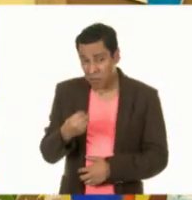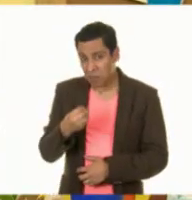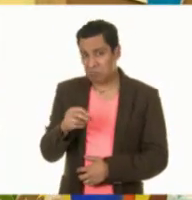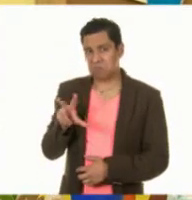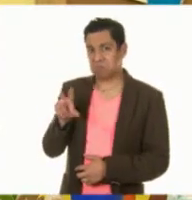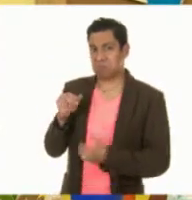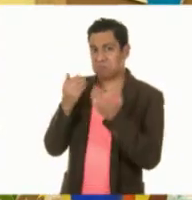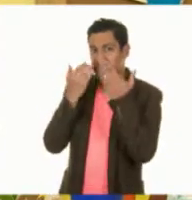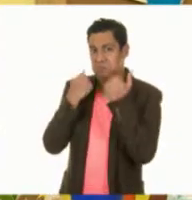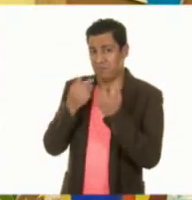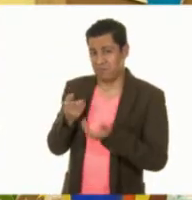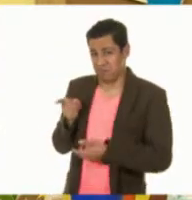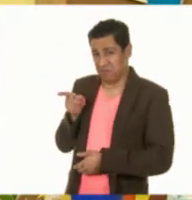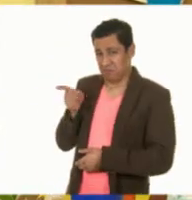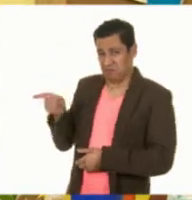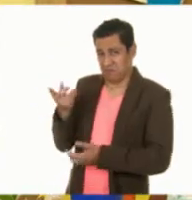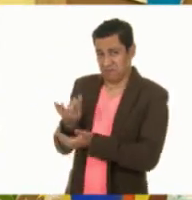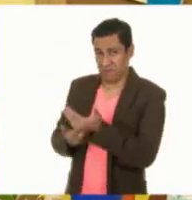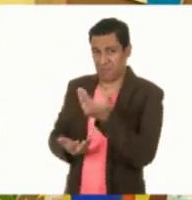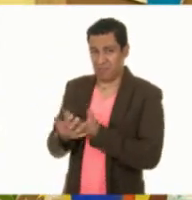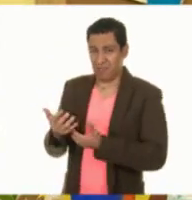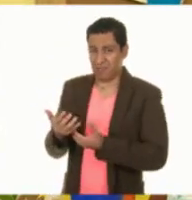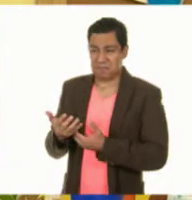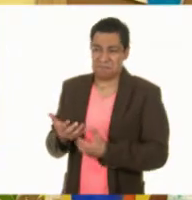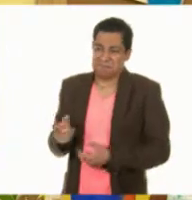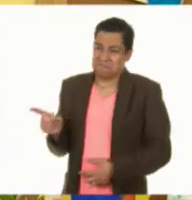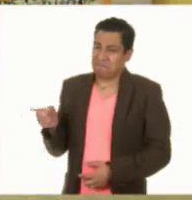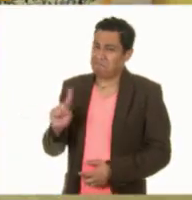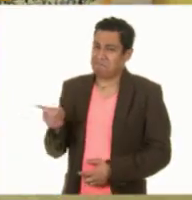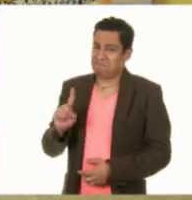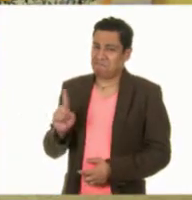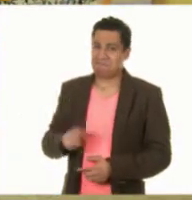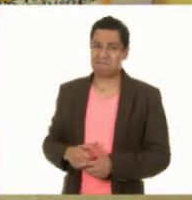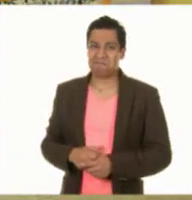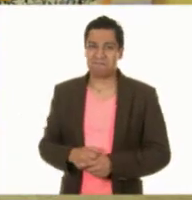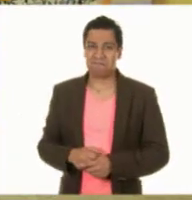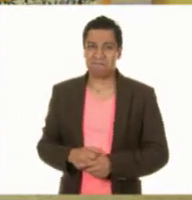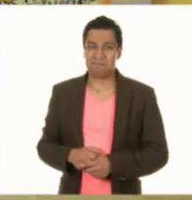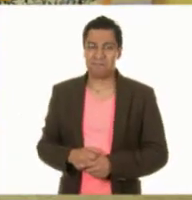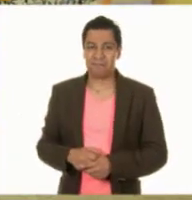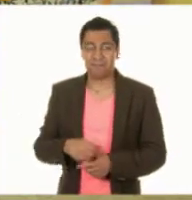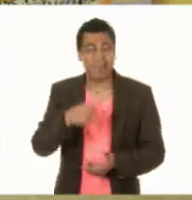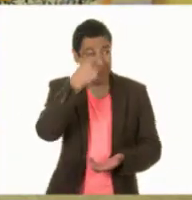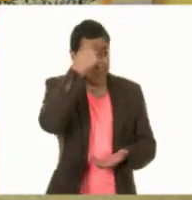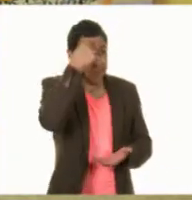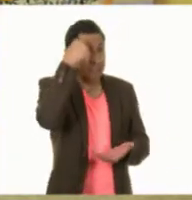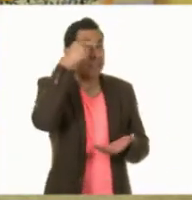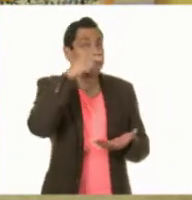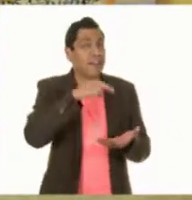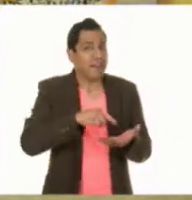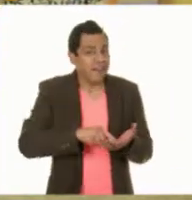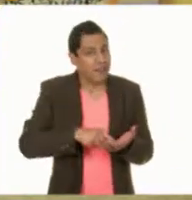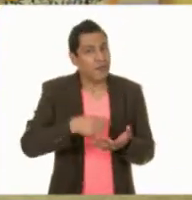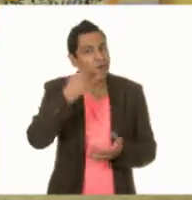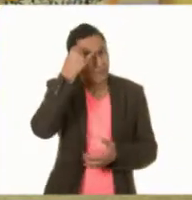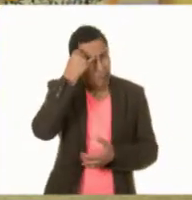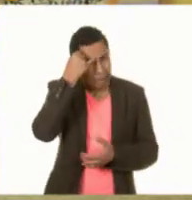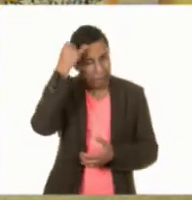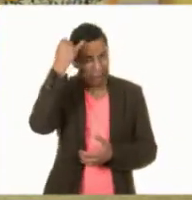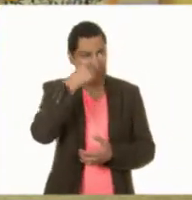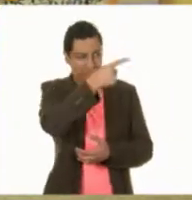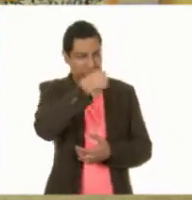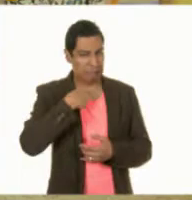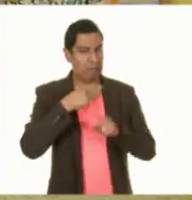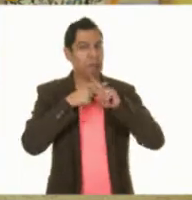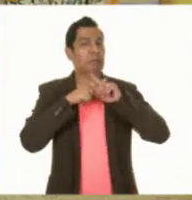lo que hiciste no me parece así. Creo que tenemos una idea diferente respecto a